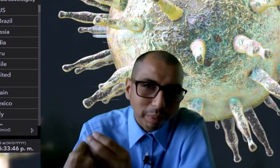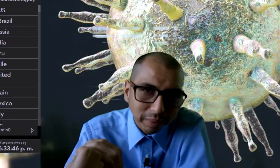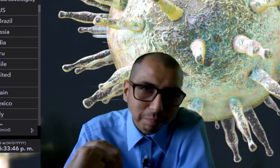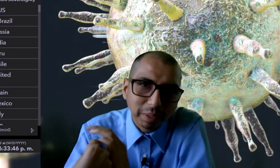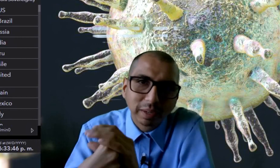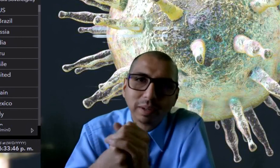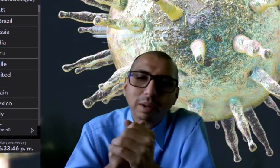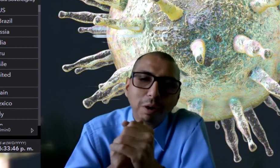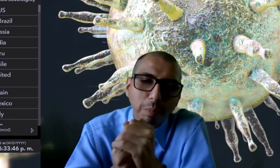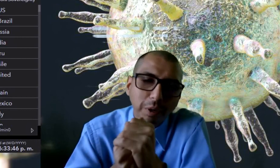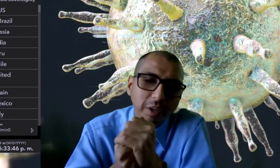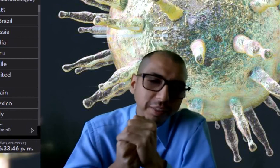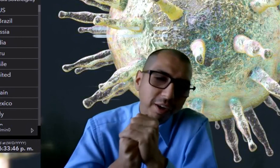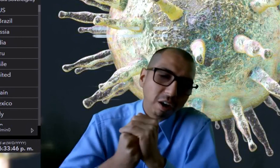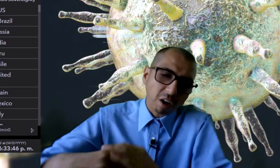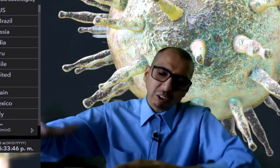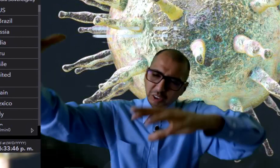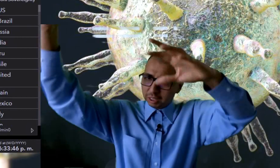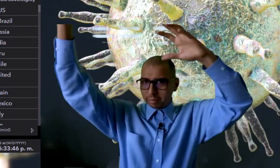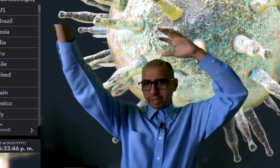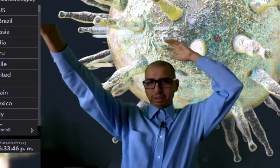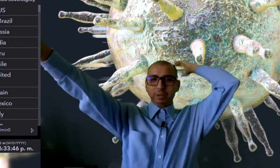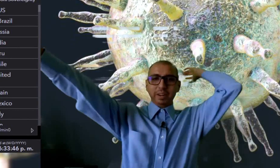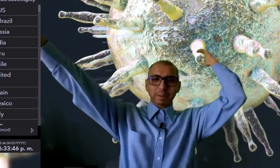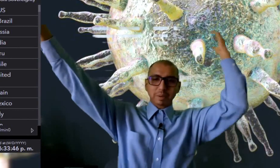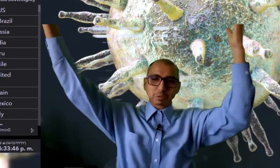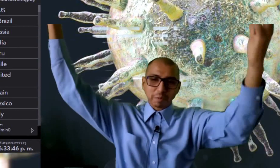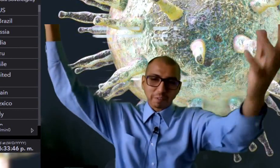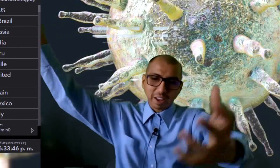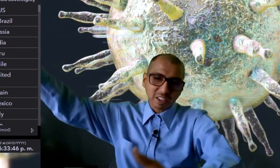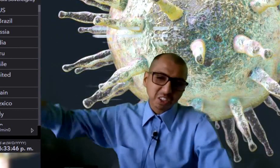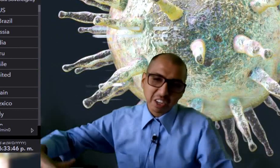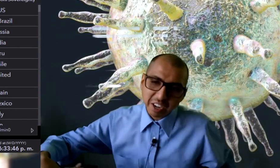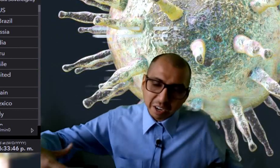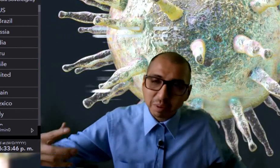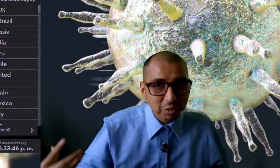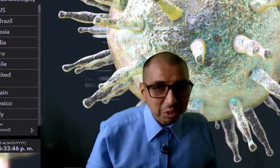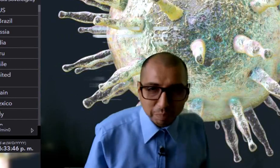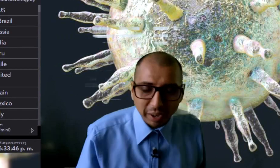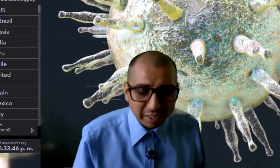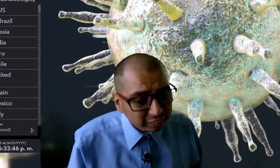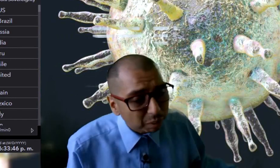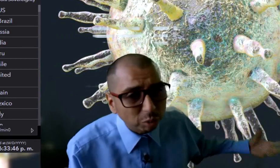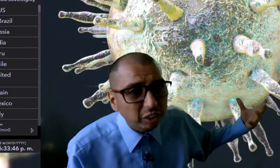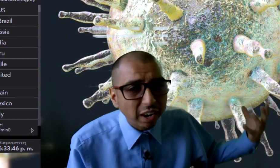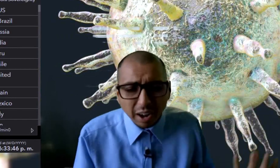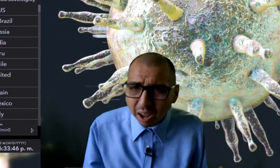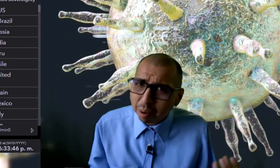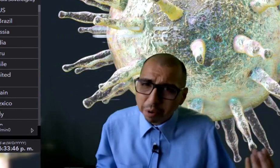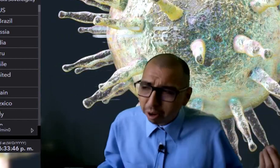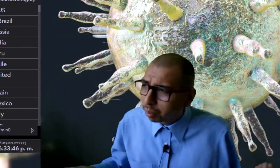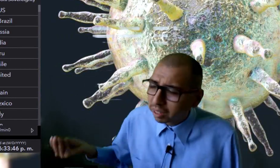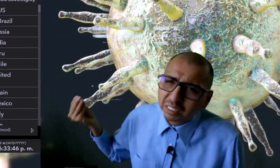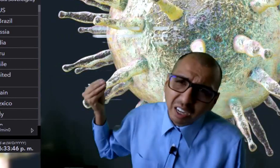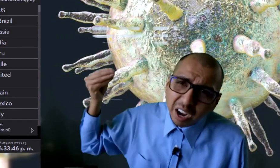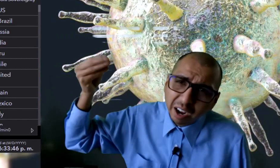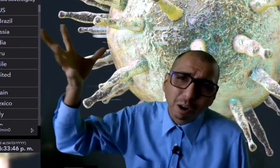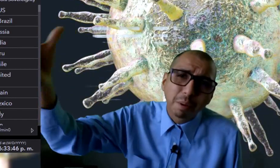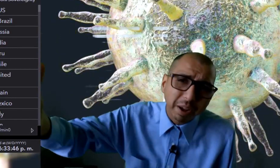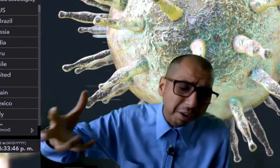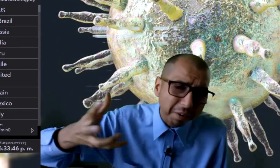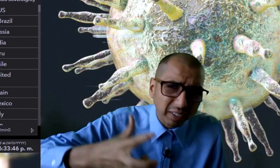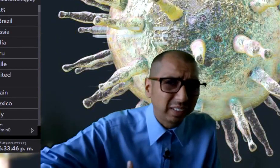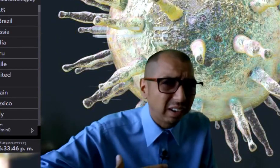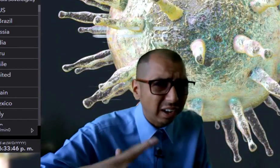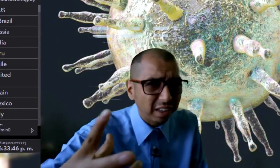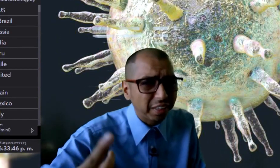es la pandemia no porque digan así méxico ya rebasó francia ya rebajó españa estamos del lado no puede ser el